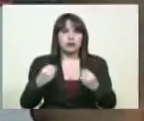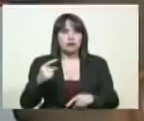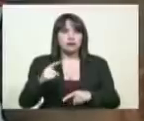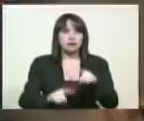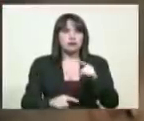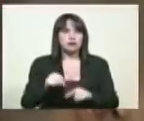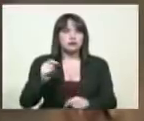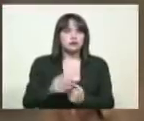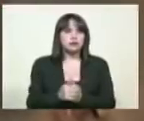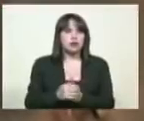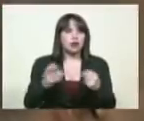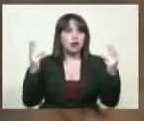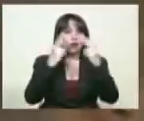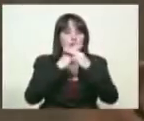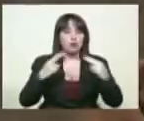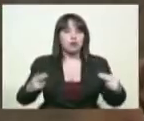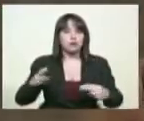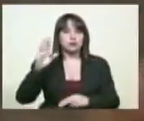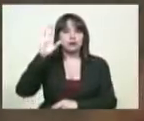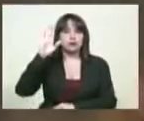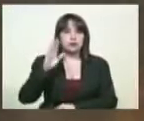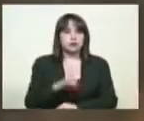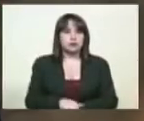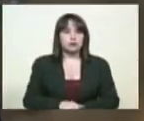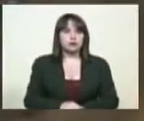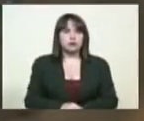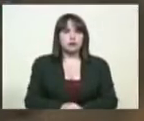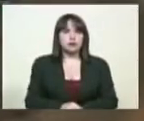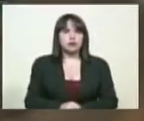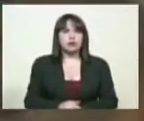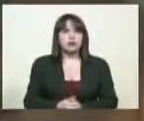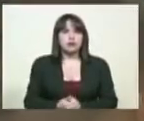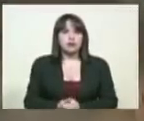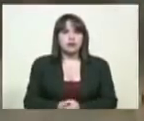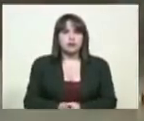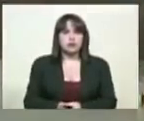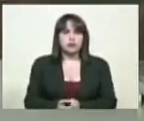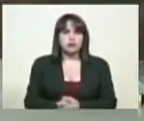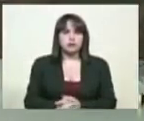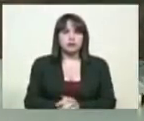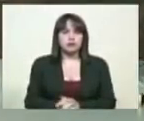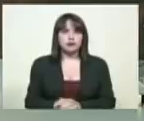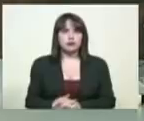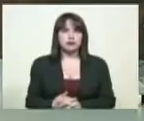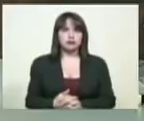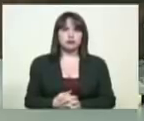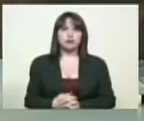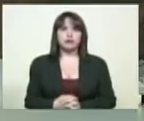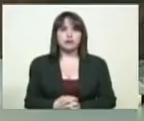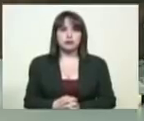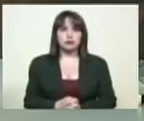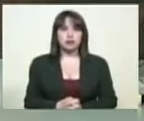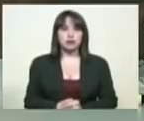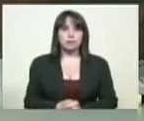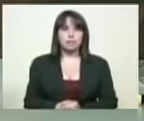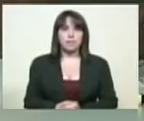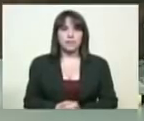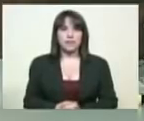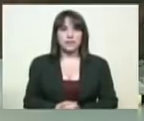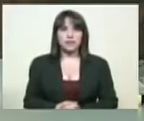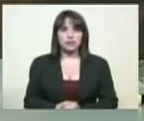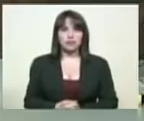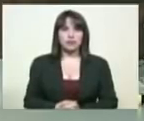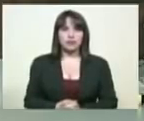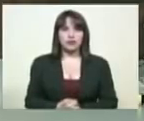comprometo y con la nueva política de hidrocarburos nacionales vamos a tener